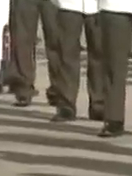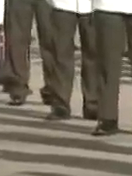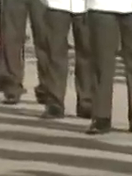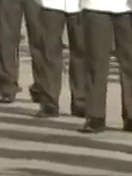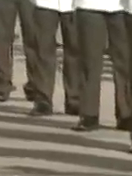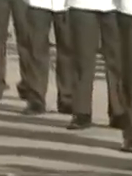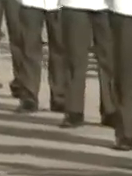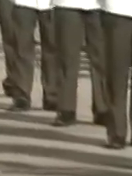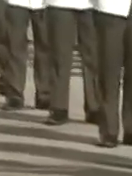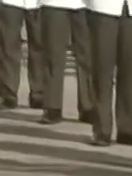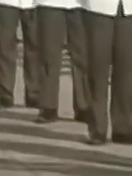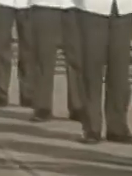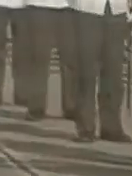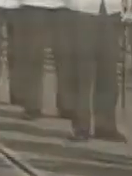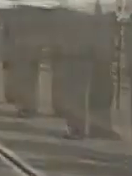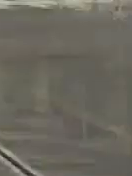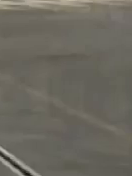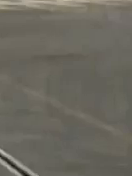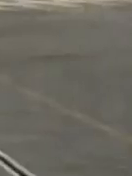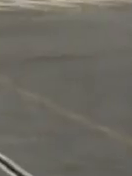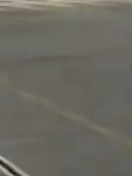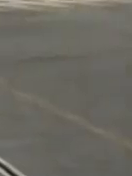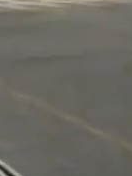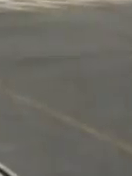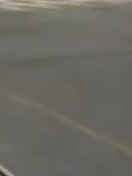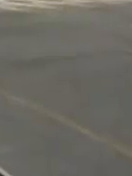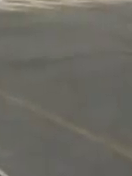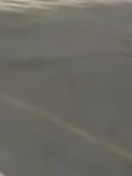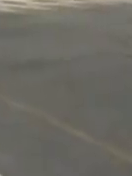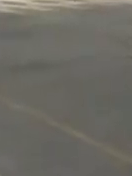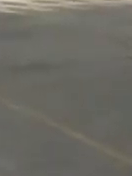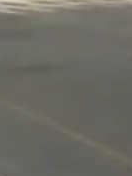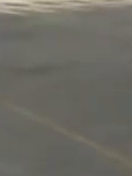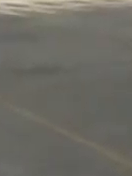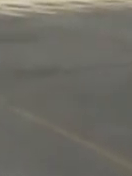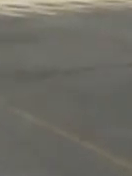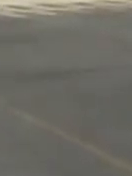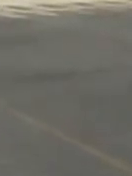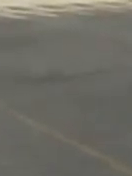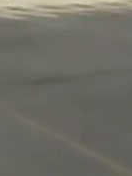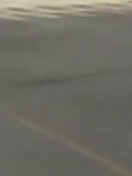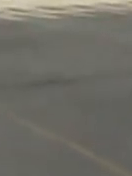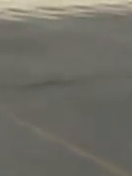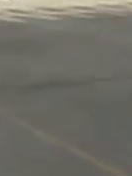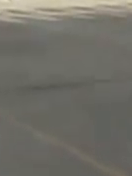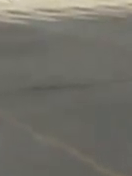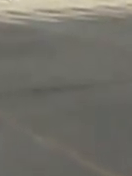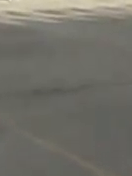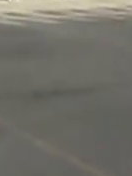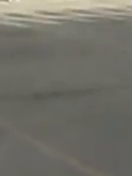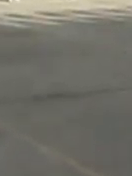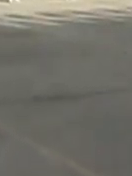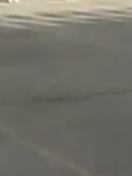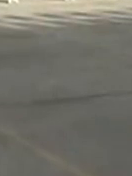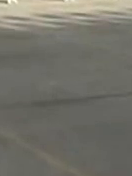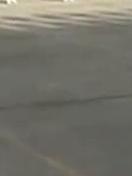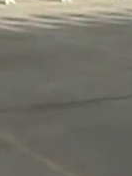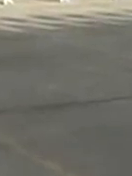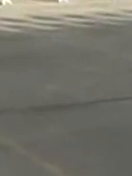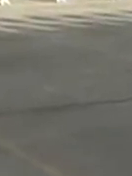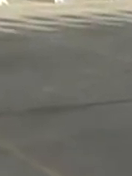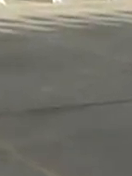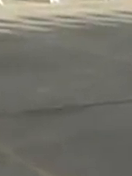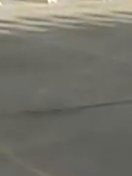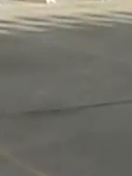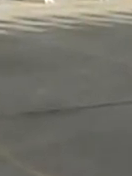de acuerdo al siguiente programa. Himno Nacional de la República Bolivariana de Venezuela, Gloria al Bravo Pueblo. Letra de Vicente Salia,